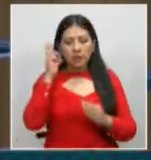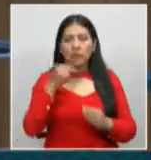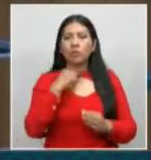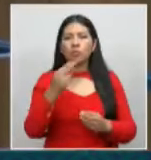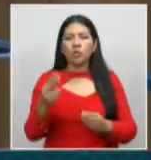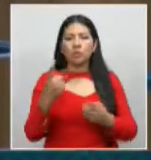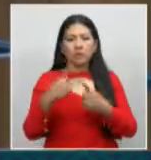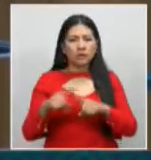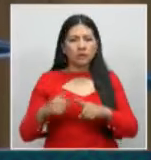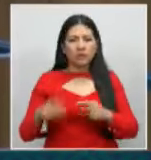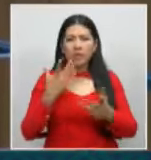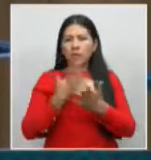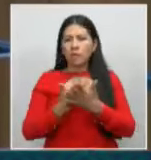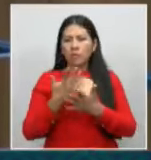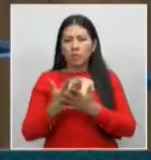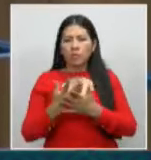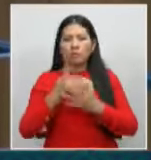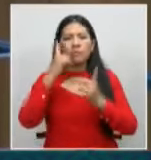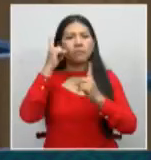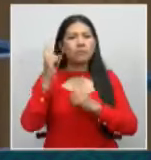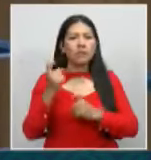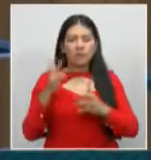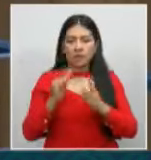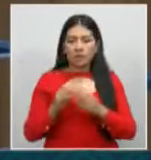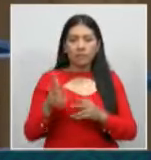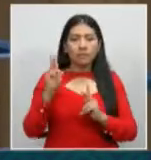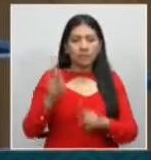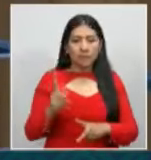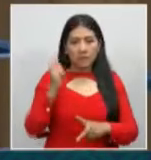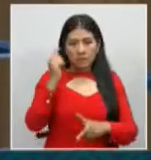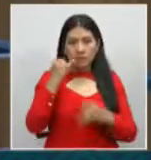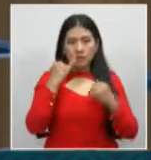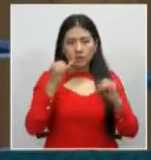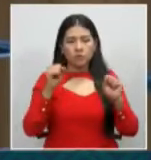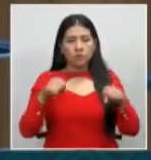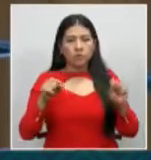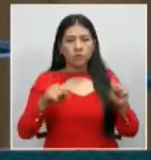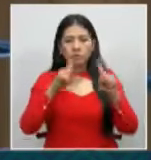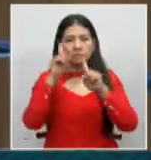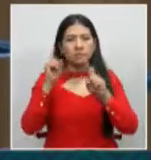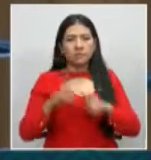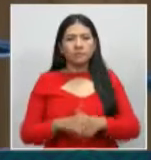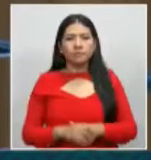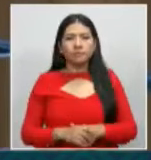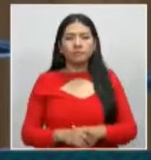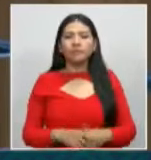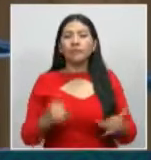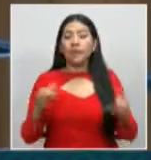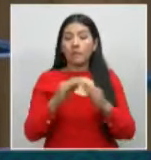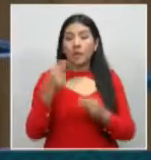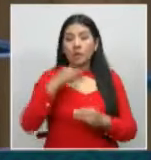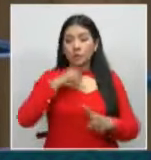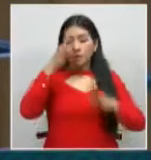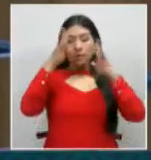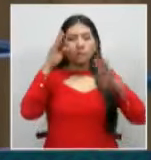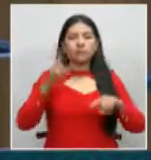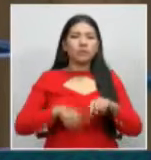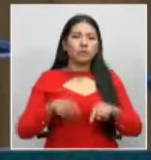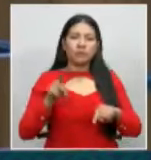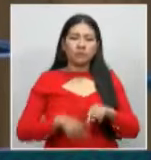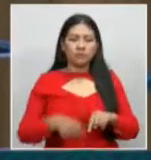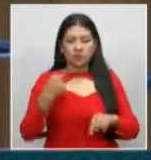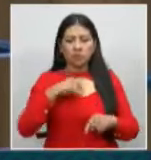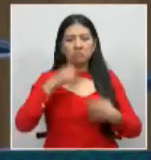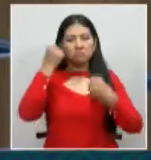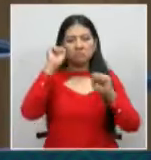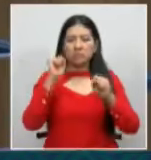respecto. No sé si las declaraciones de esta persona igual van a servir para la investigación. Nosotros no podemos ser irresponsables